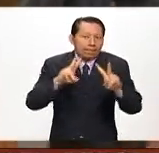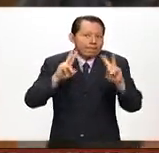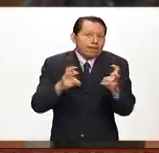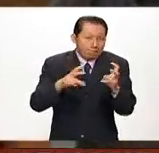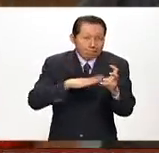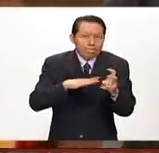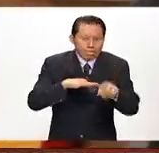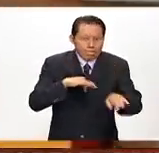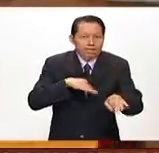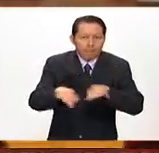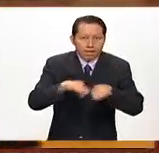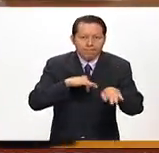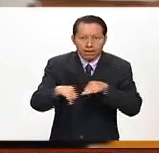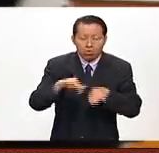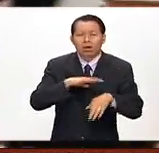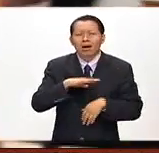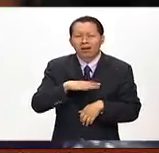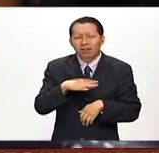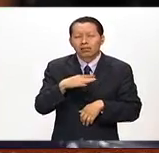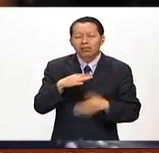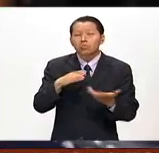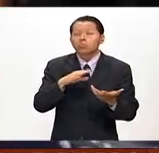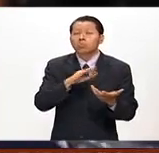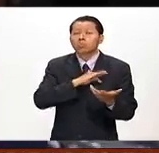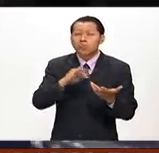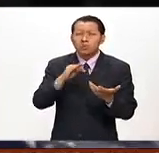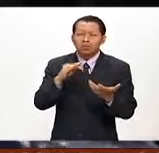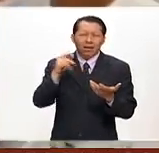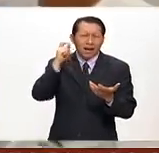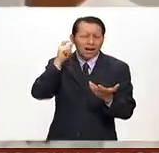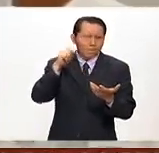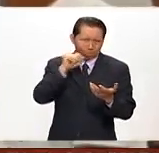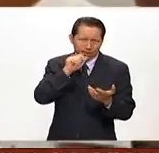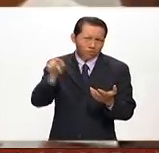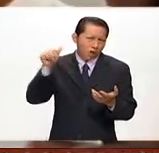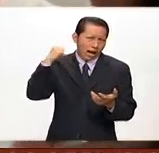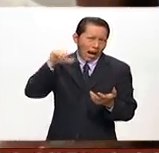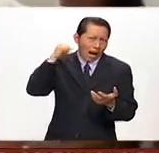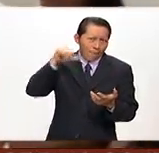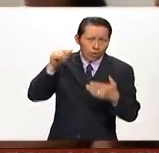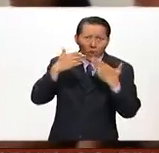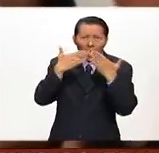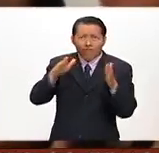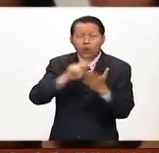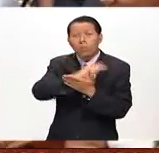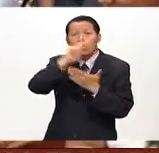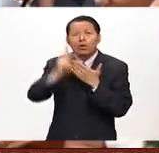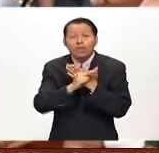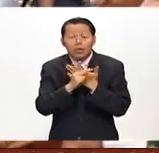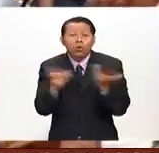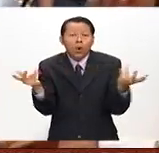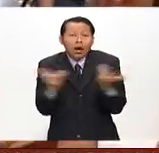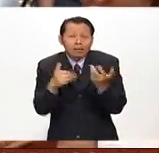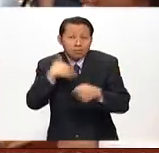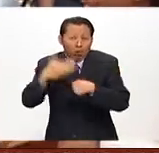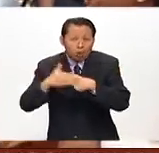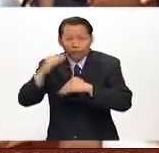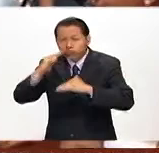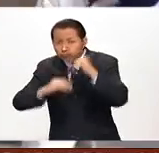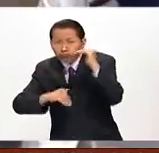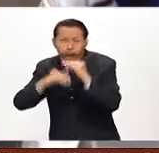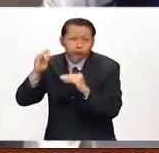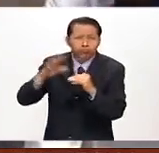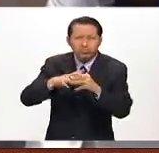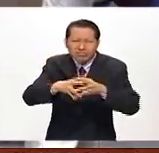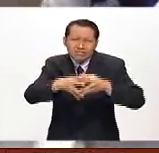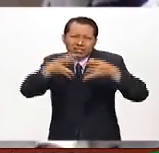nivel laboral a los jóvenes, acaba de abrir un proyecto en Acapulco justamente, donde va a ser un complejo enorme, nuevo, donde además